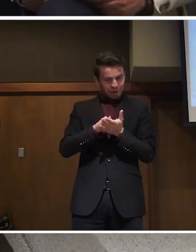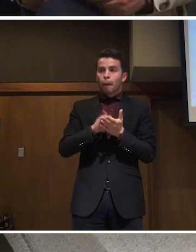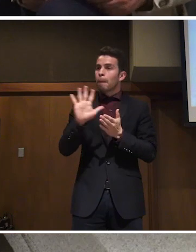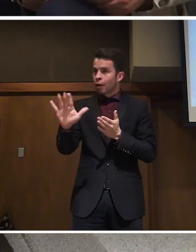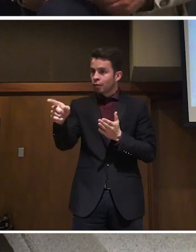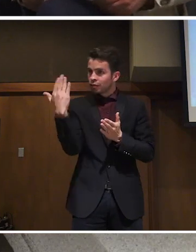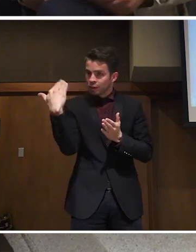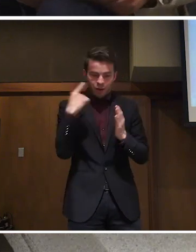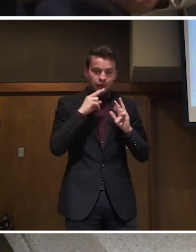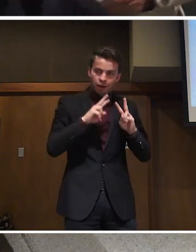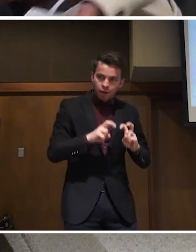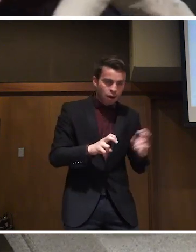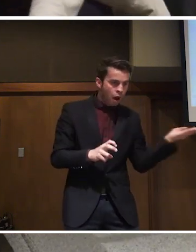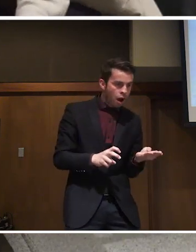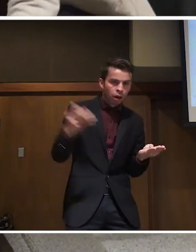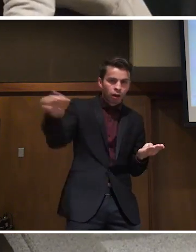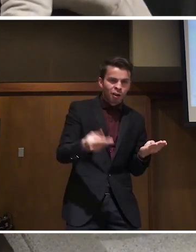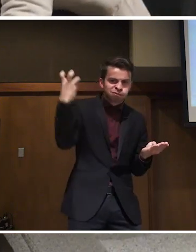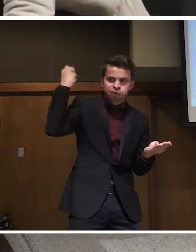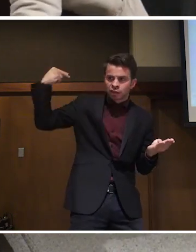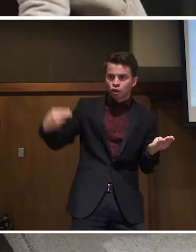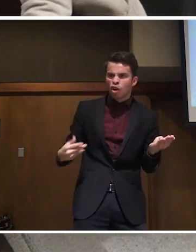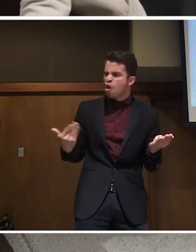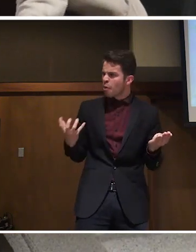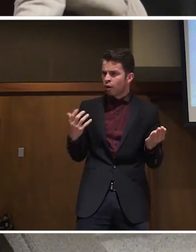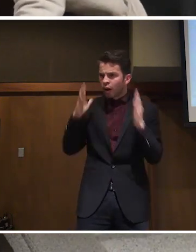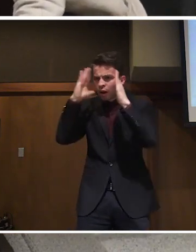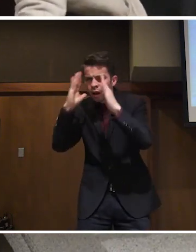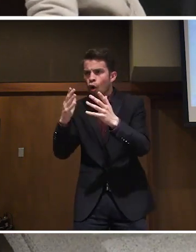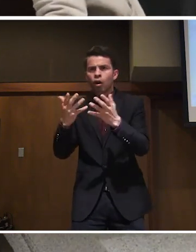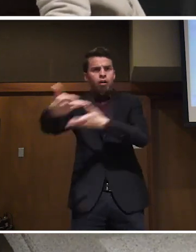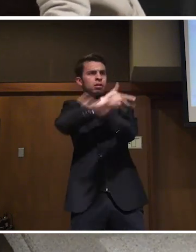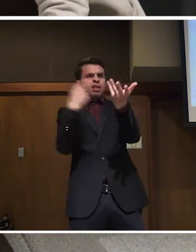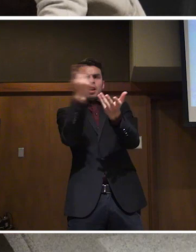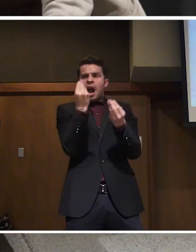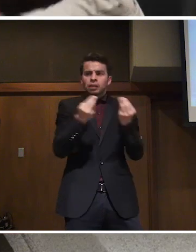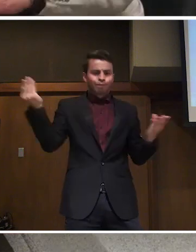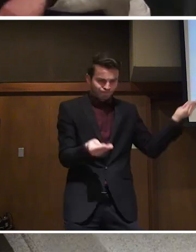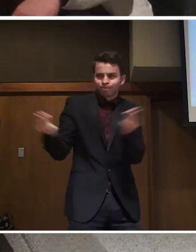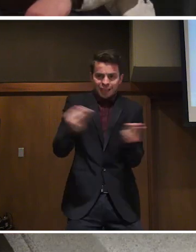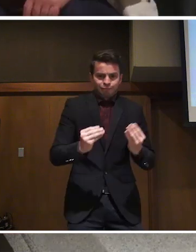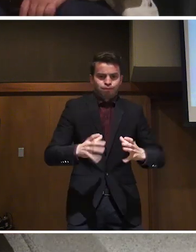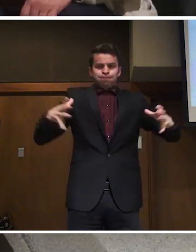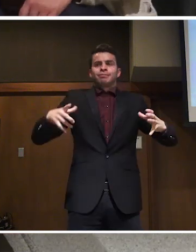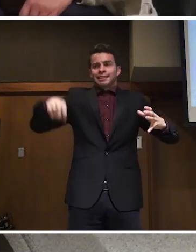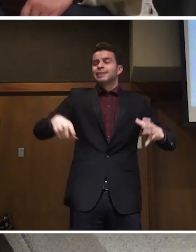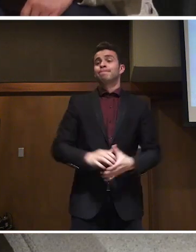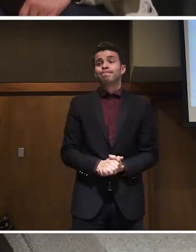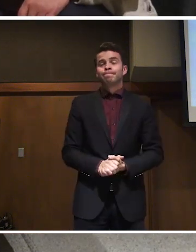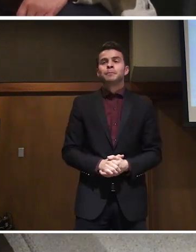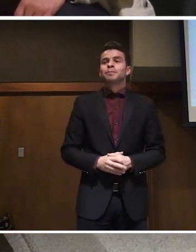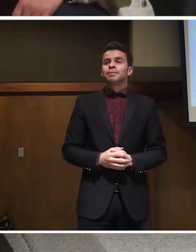y con tiempo la historia de lo que se hacía en esos años en relación con estas personas.